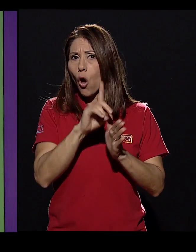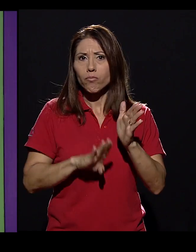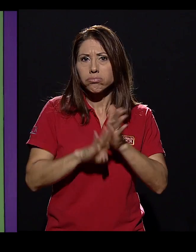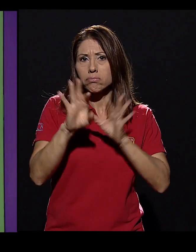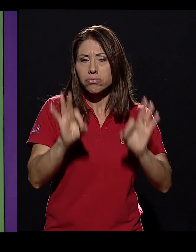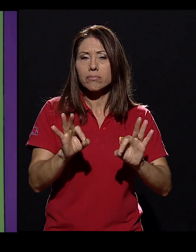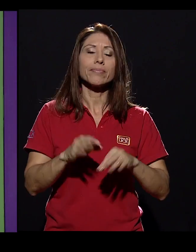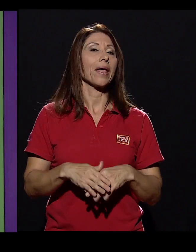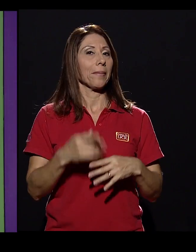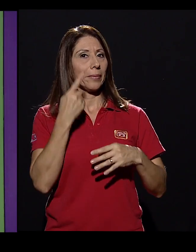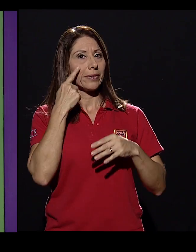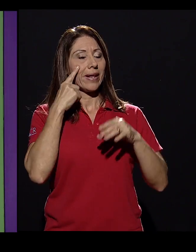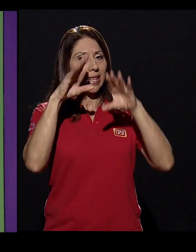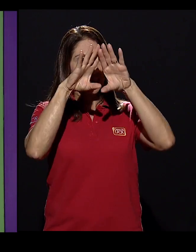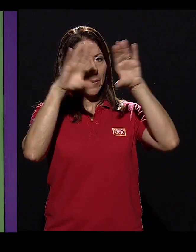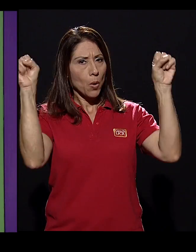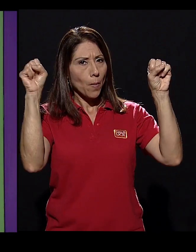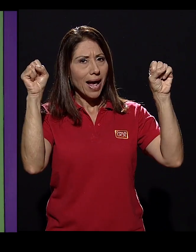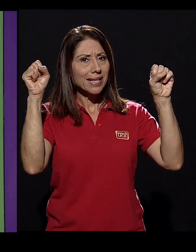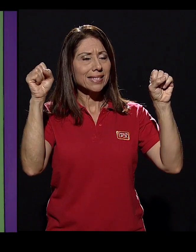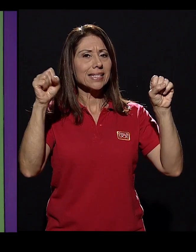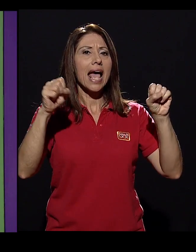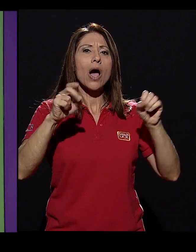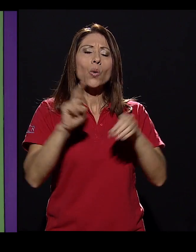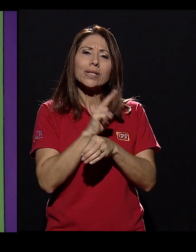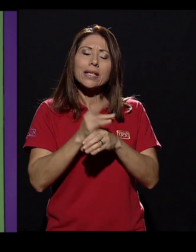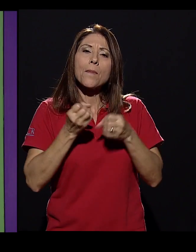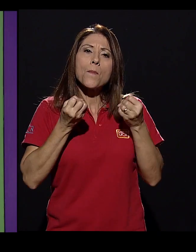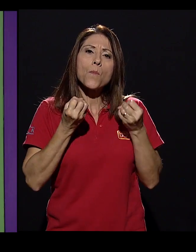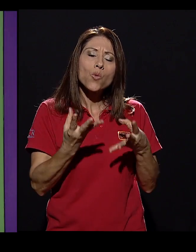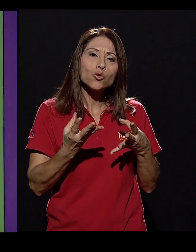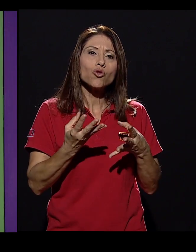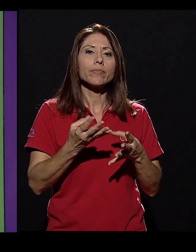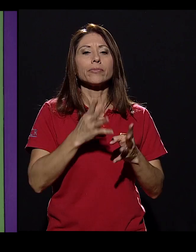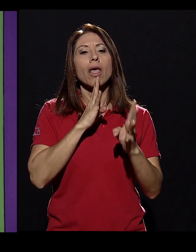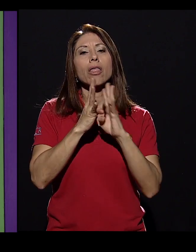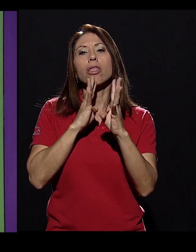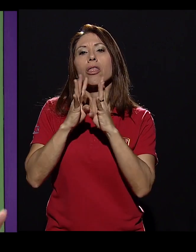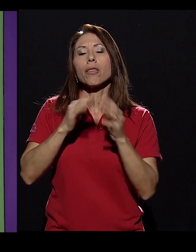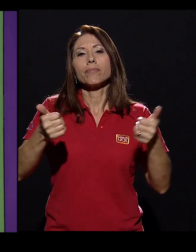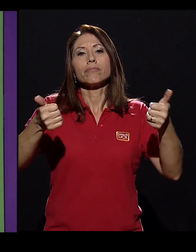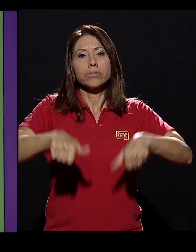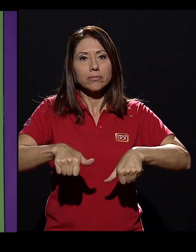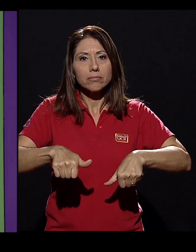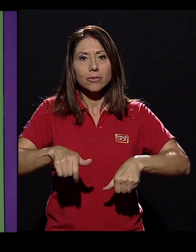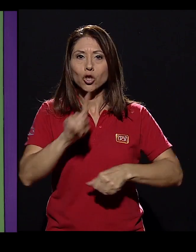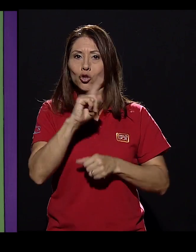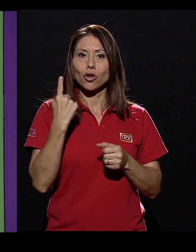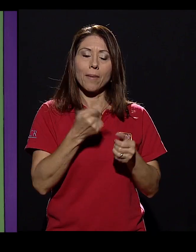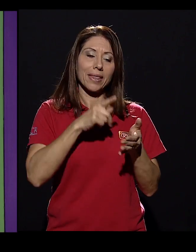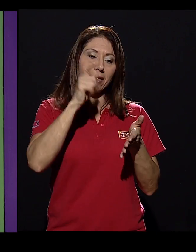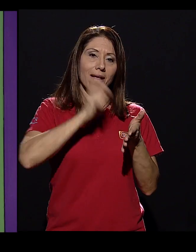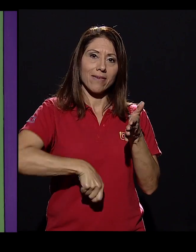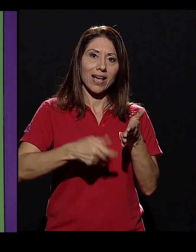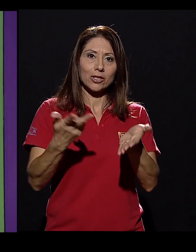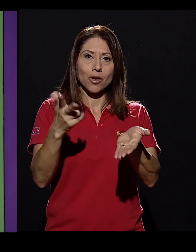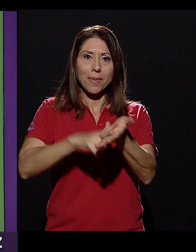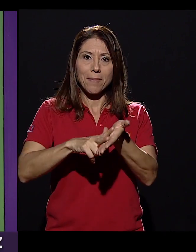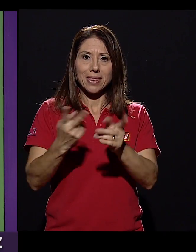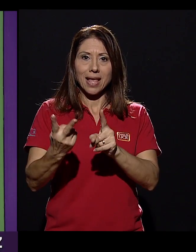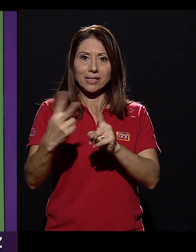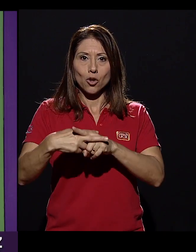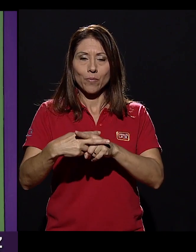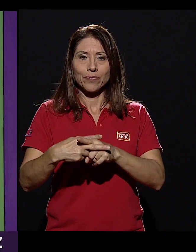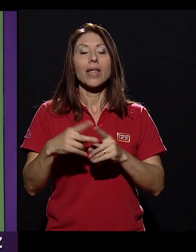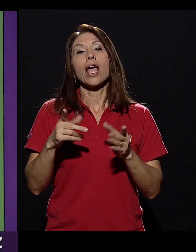Vamos a ver, la diplomacia se nutre muchísimo de pactos de palabra, digamos, más allá de la ratificación y la implementación. Entonces,